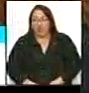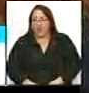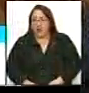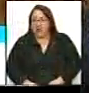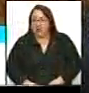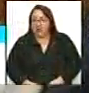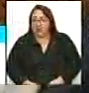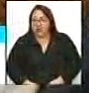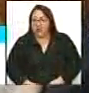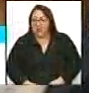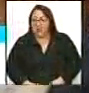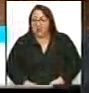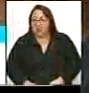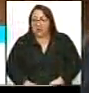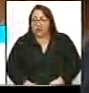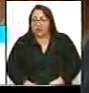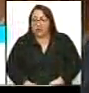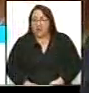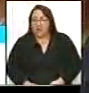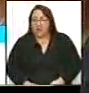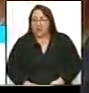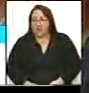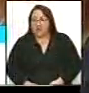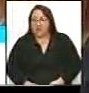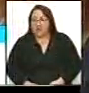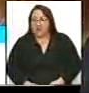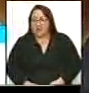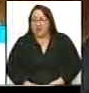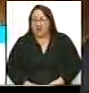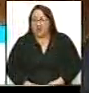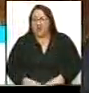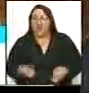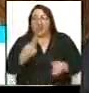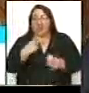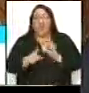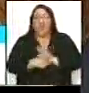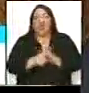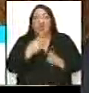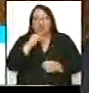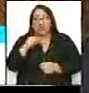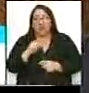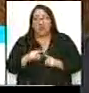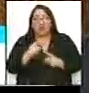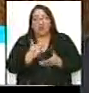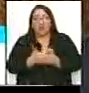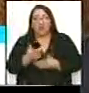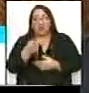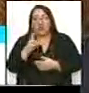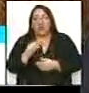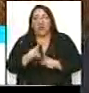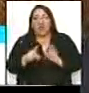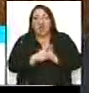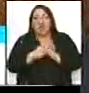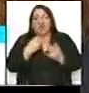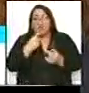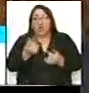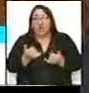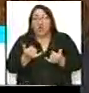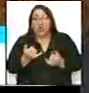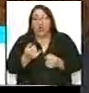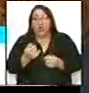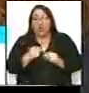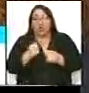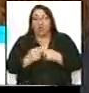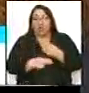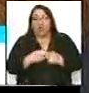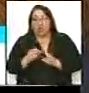Hoy día la ley dice que sí y la propuesta es cambiar que no, pero varios sostenemos que lo que la ley dice hoy, que es que un partido nacional y